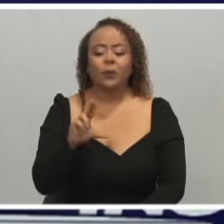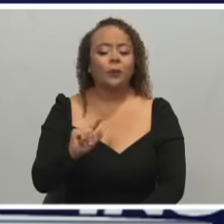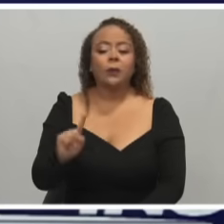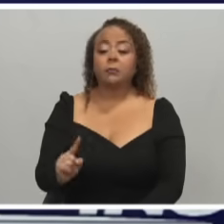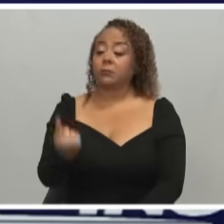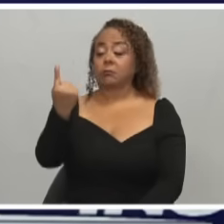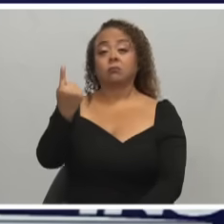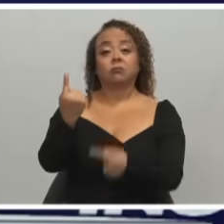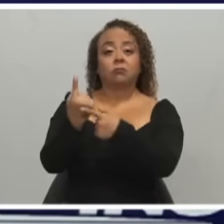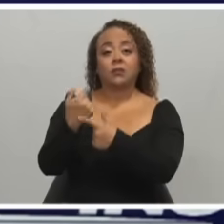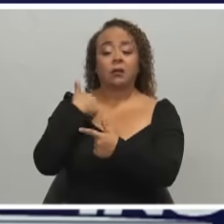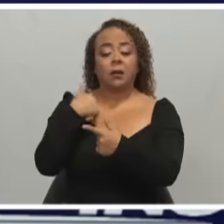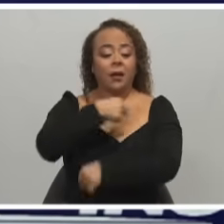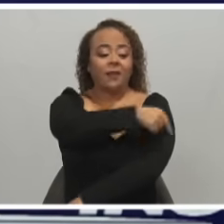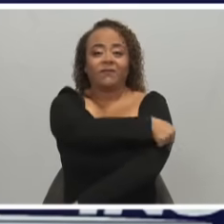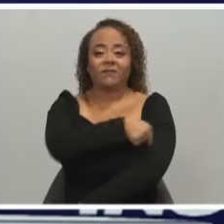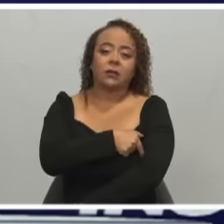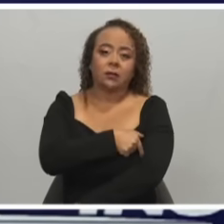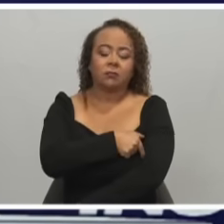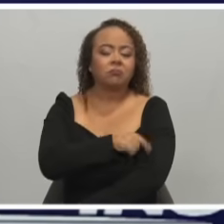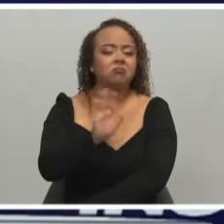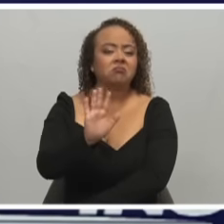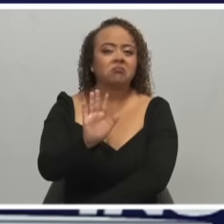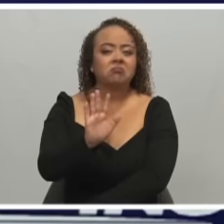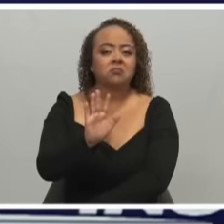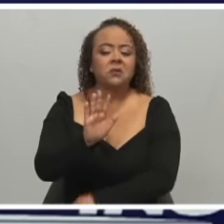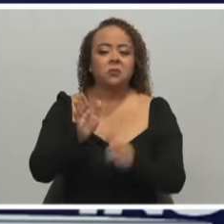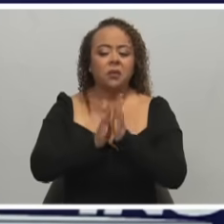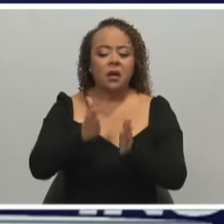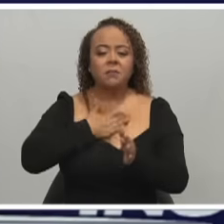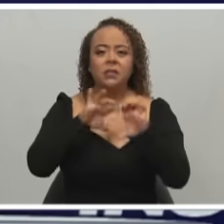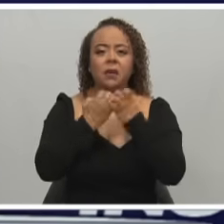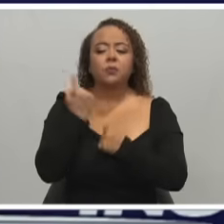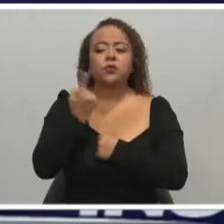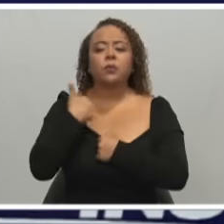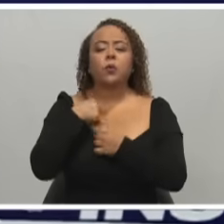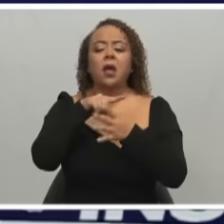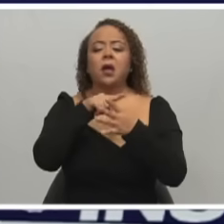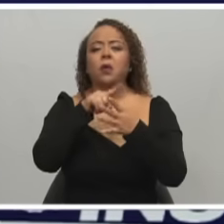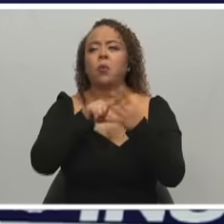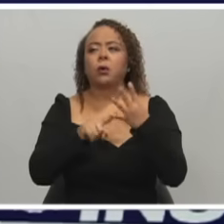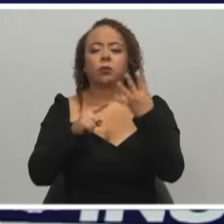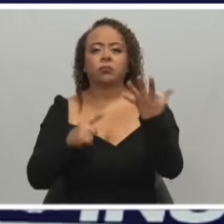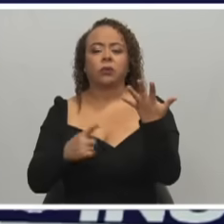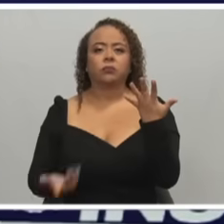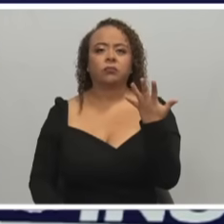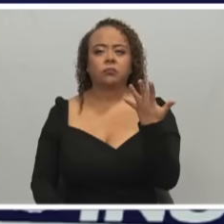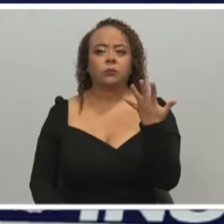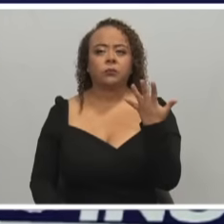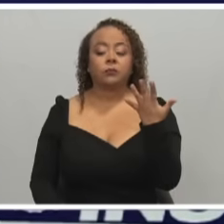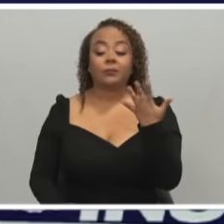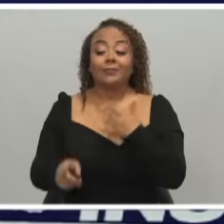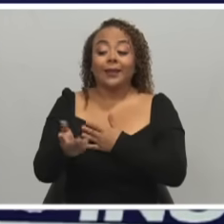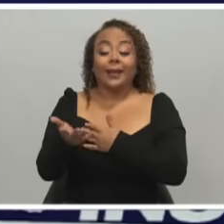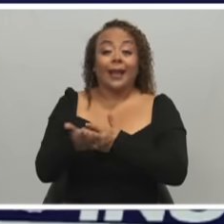el que lleva la banda al Capitán Por lo general en mis equipos siempre tuve cuatro o cinco capitanes que que son los